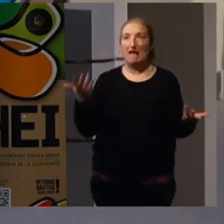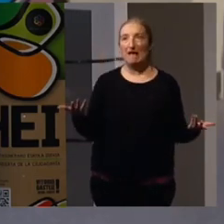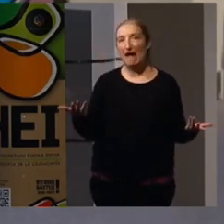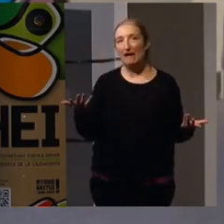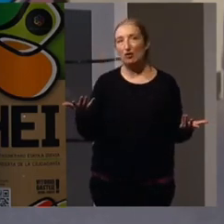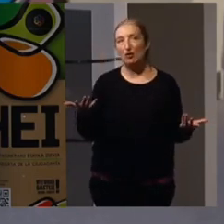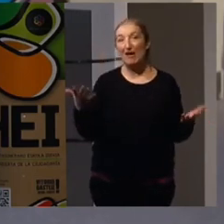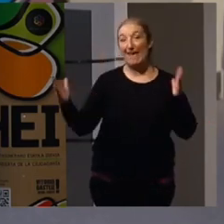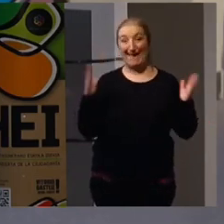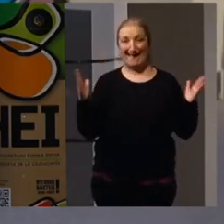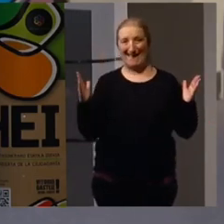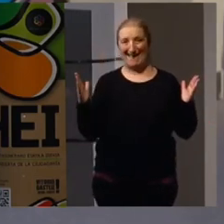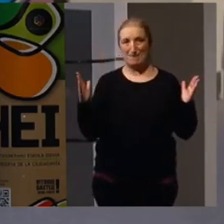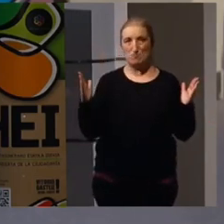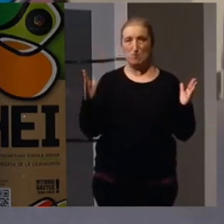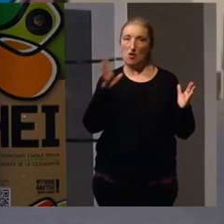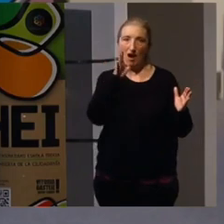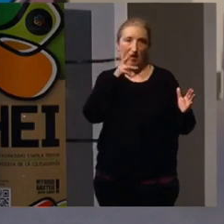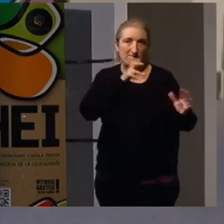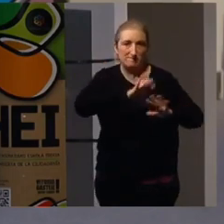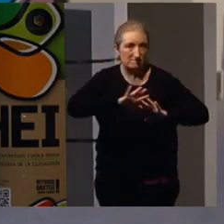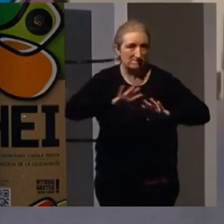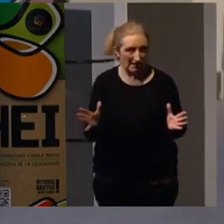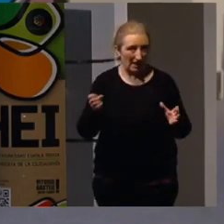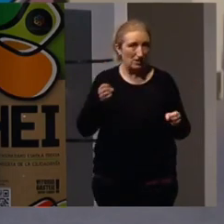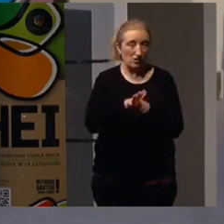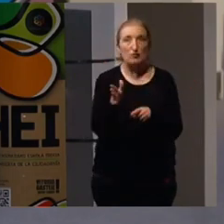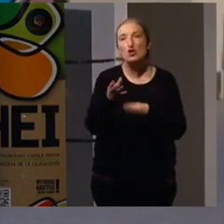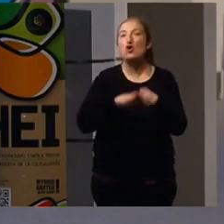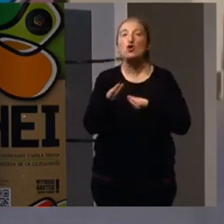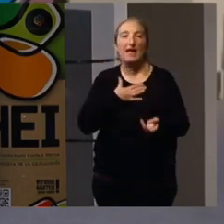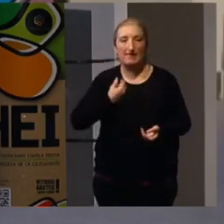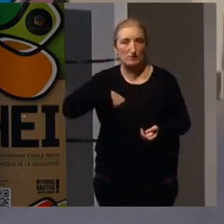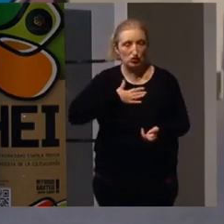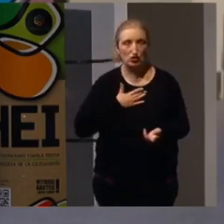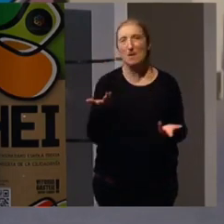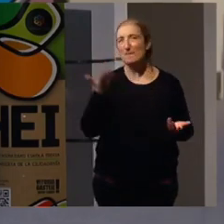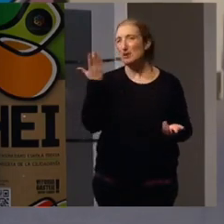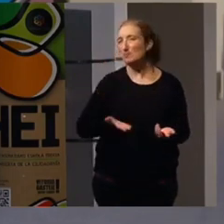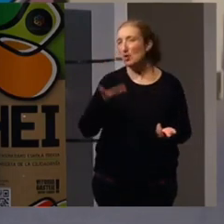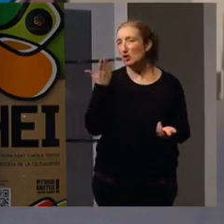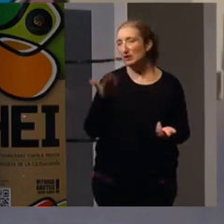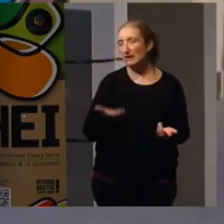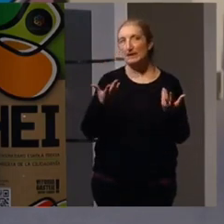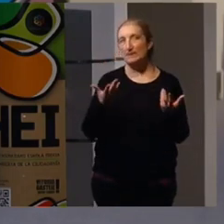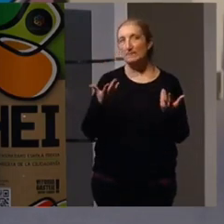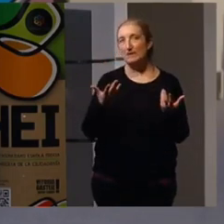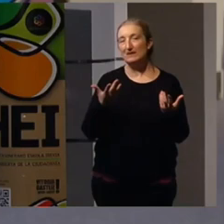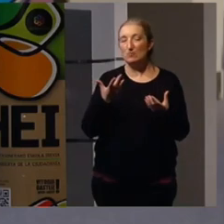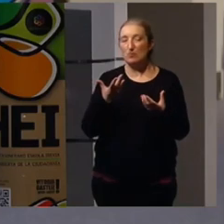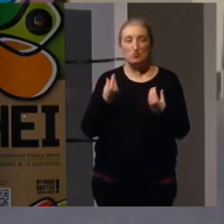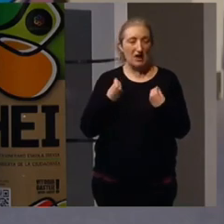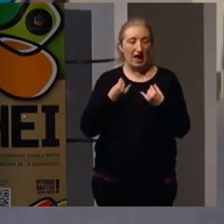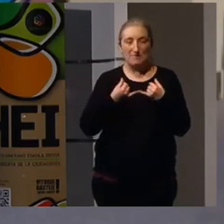lo monstruoso es la época en la que vivimos y el momento en el que vivimos, no la acción de las personas. Lo que me parece fundamentalmente es una vía profundamente